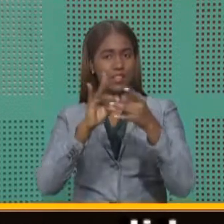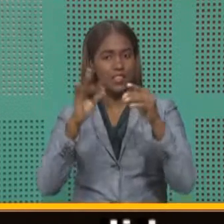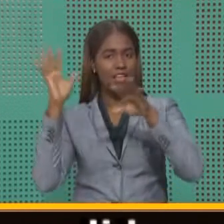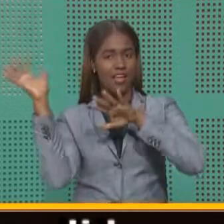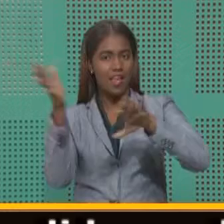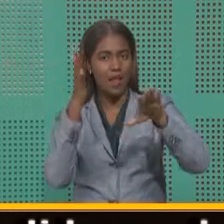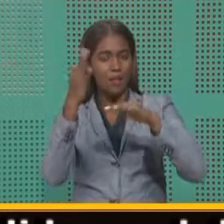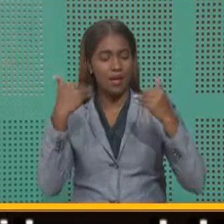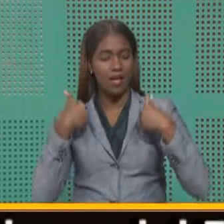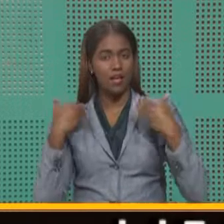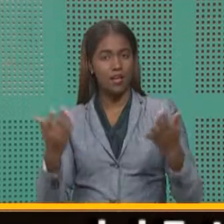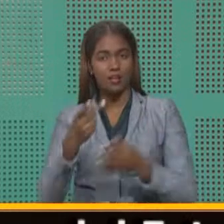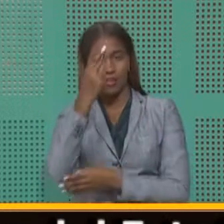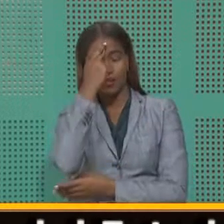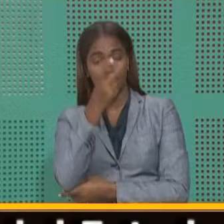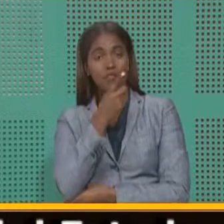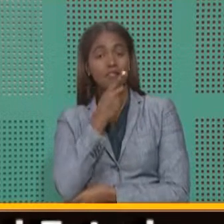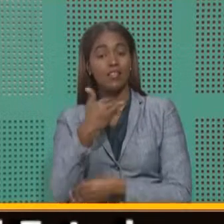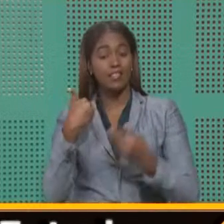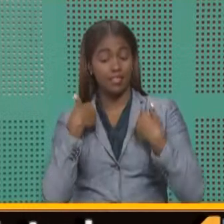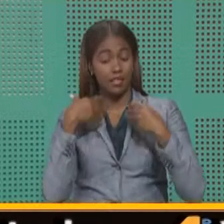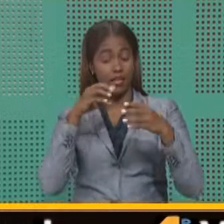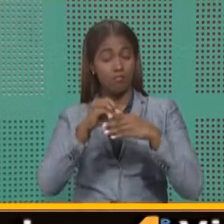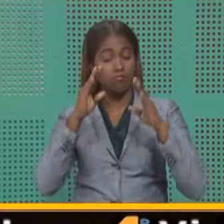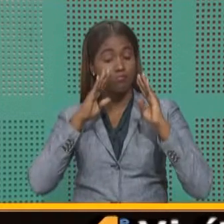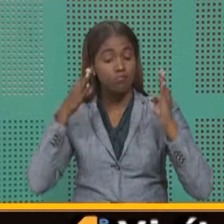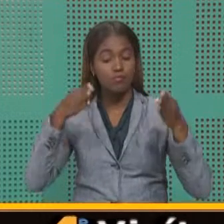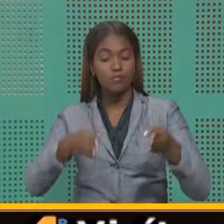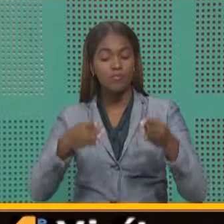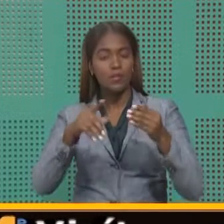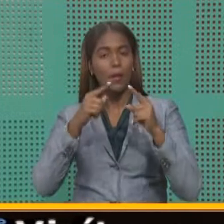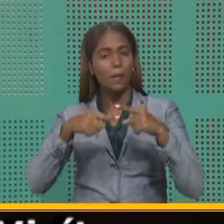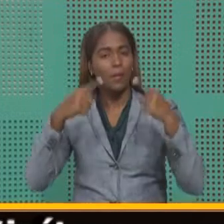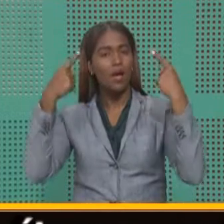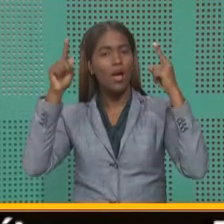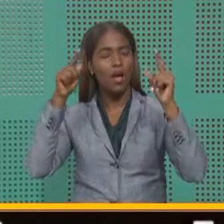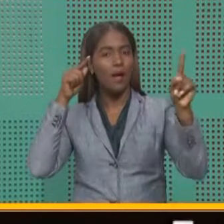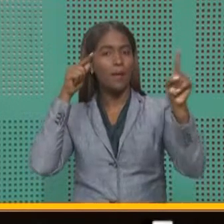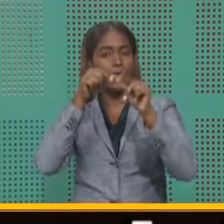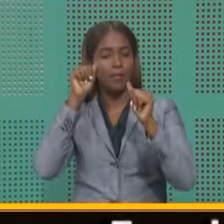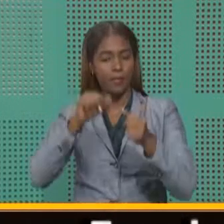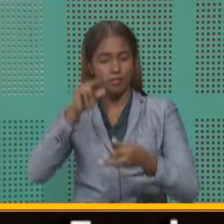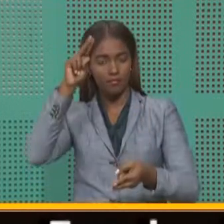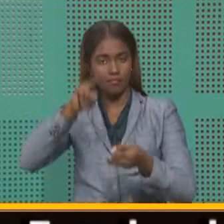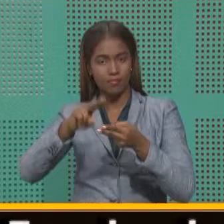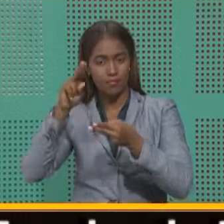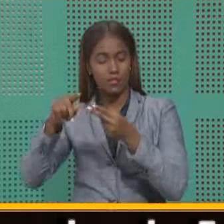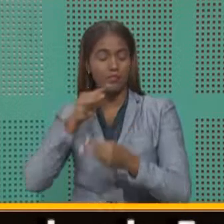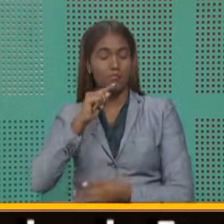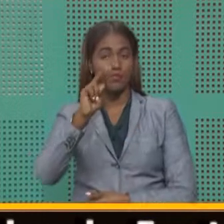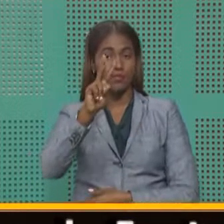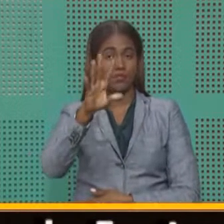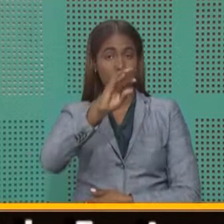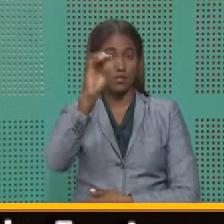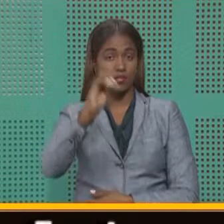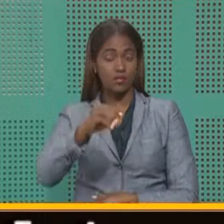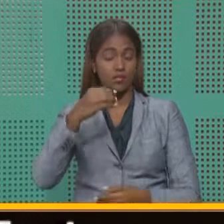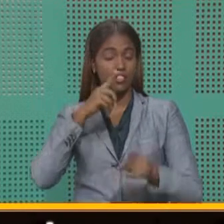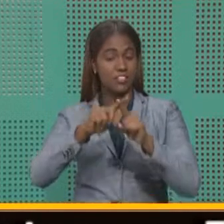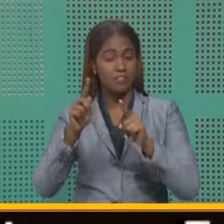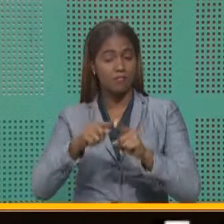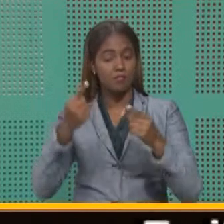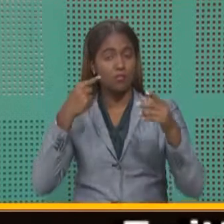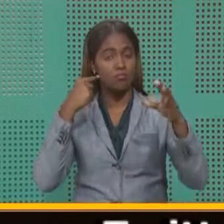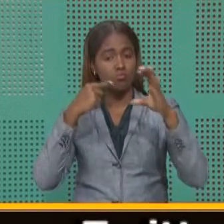que república dominicana se encuentra dedicada a cumplir la meta de reducir de un 25% las emisiones